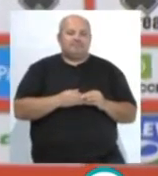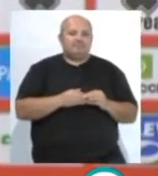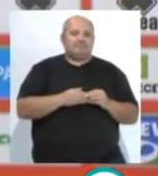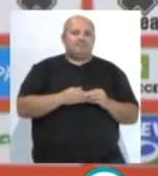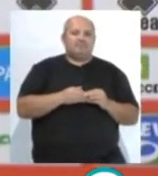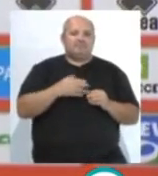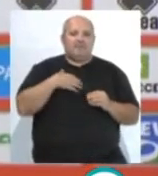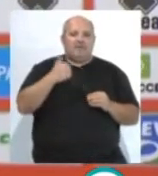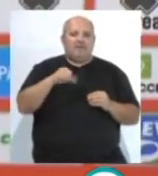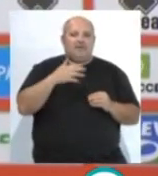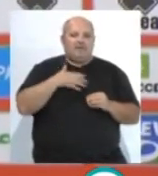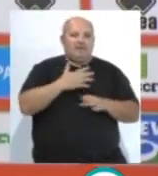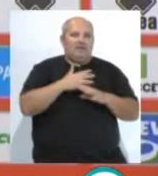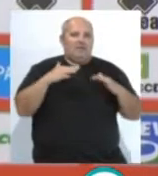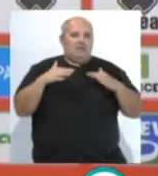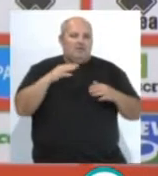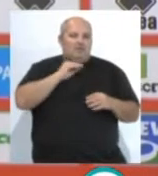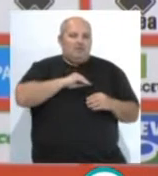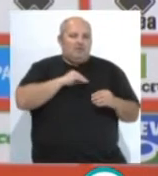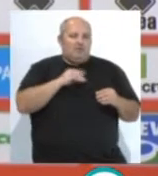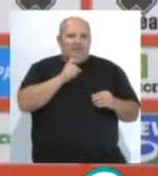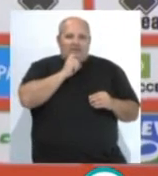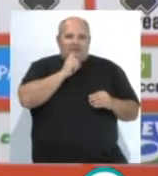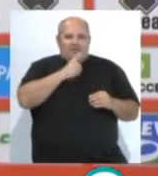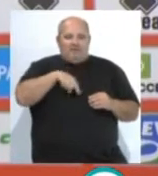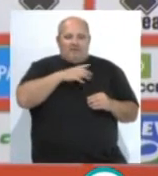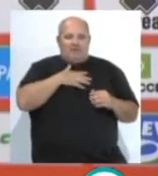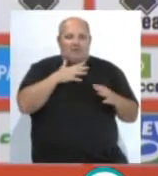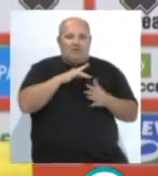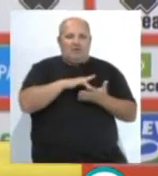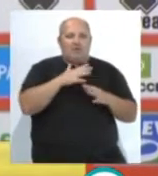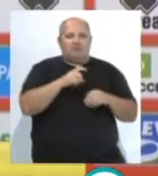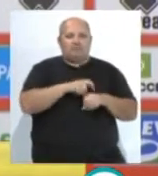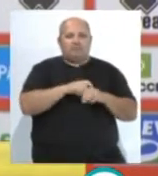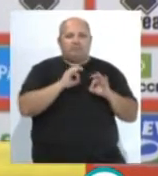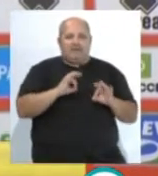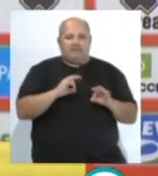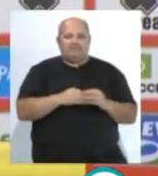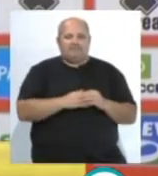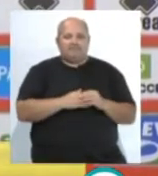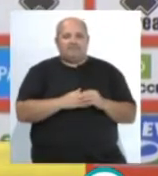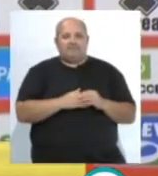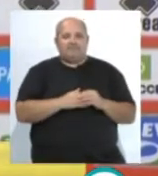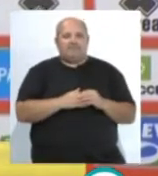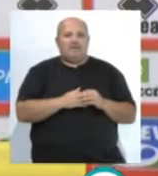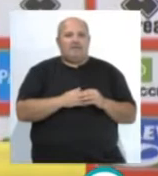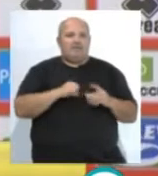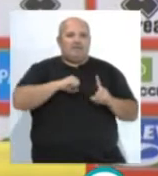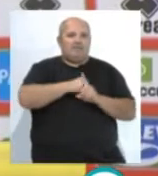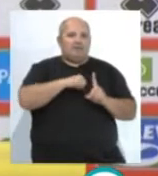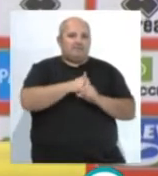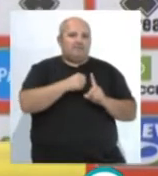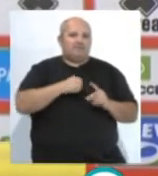Valoración del partido, creo que es un partido muy disputado. Es muy difícil para ellos jugar un tipo de partido así, por la presión que conlleva